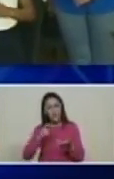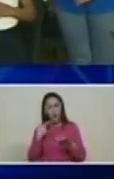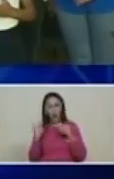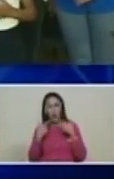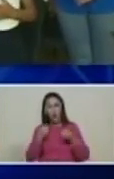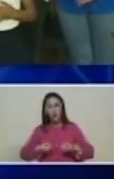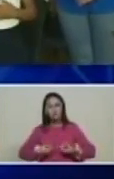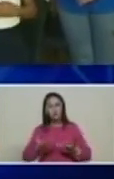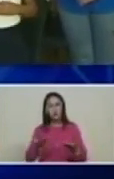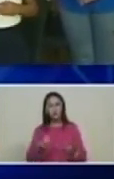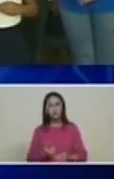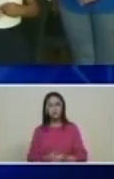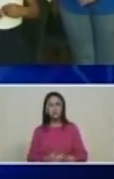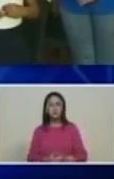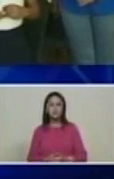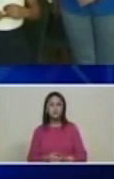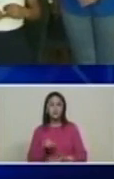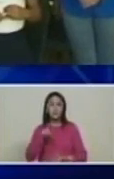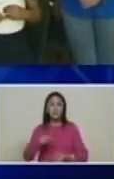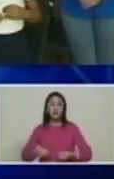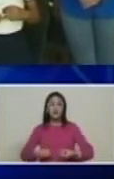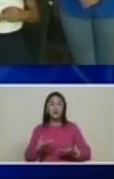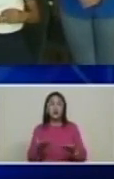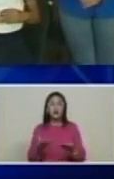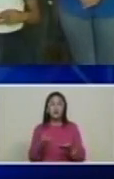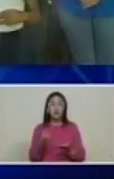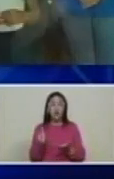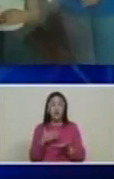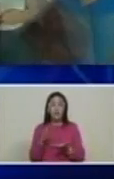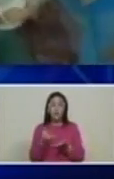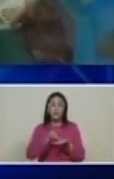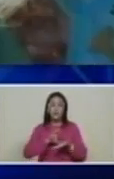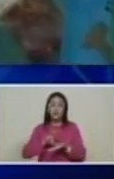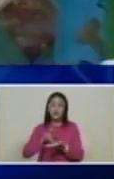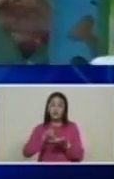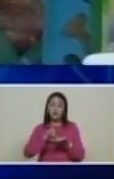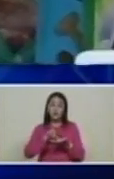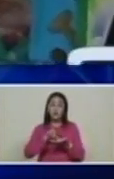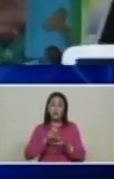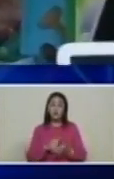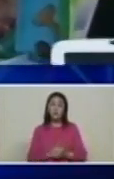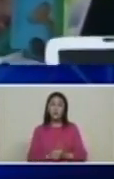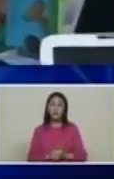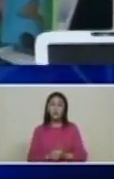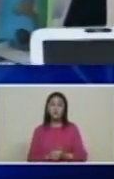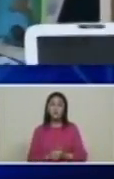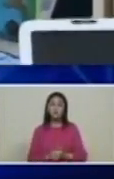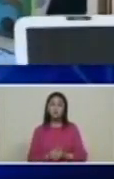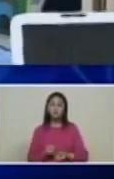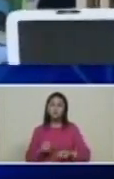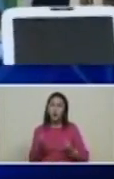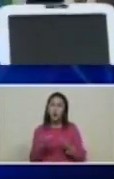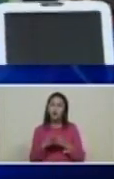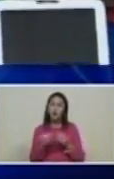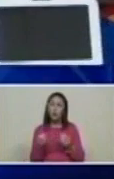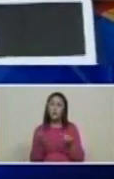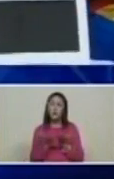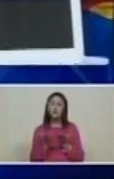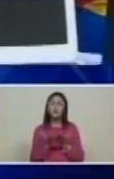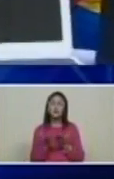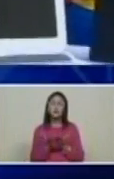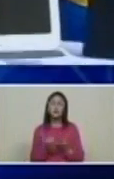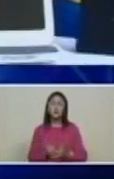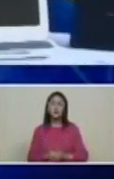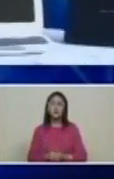etcétera. Además, le estamos entregando la colección Bicentenario. Estamos entregando las herramientas para el estudio,